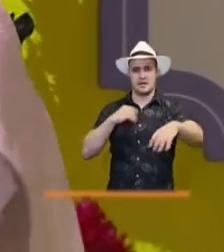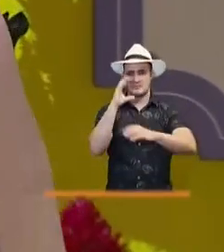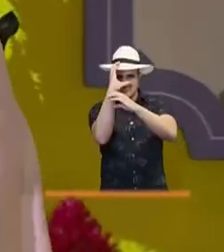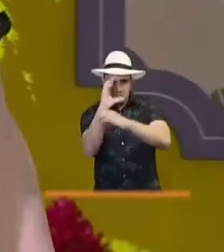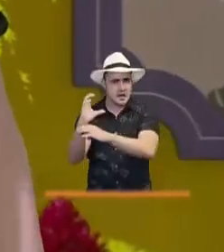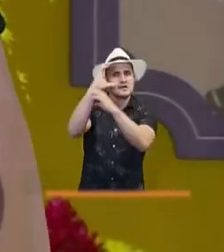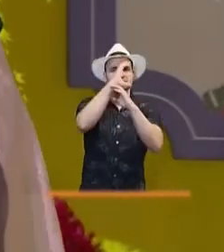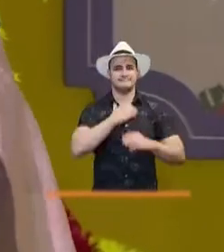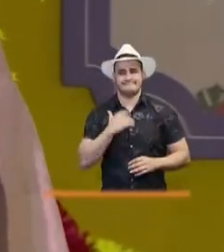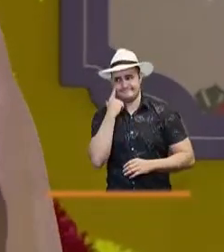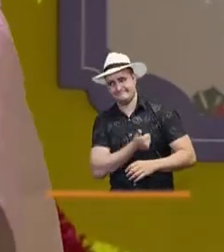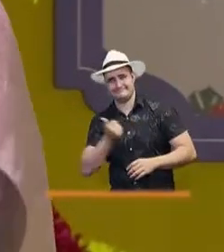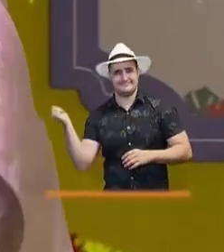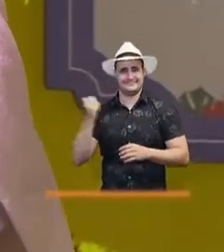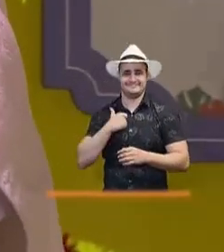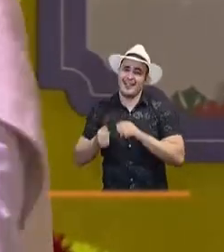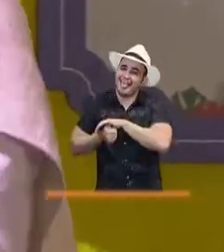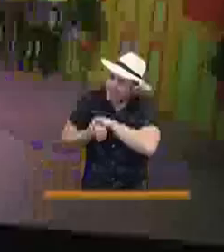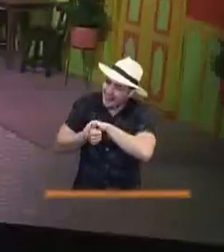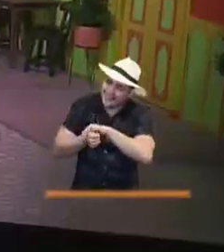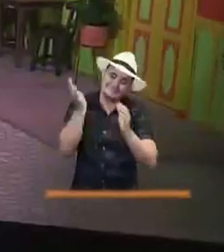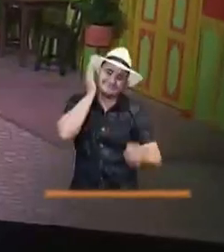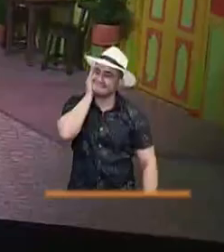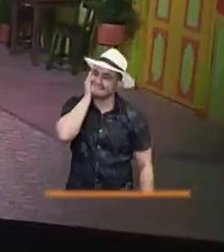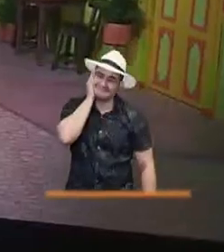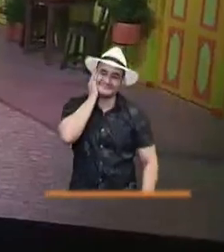y aquí al lado tengo al lento.